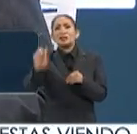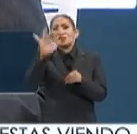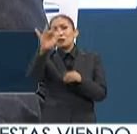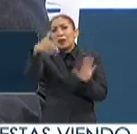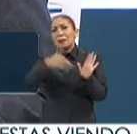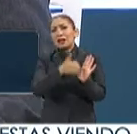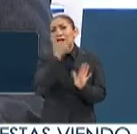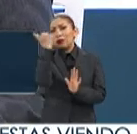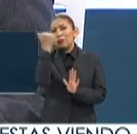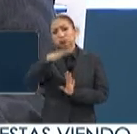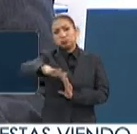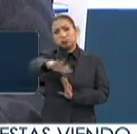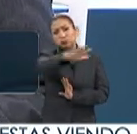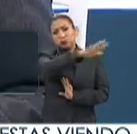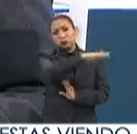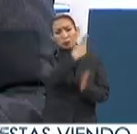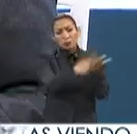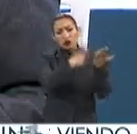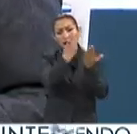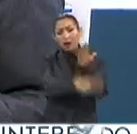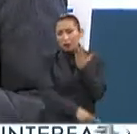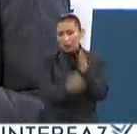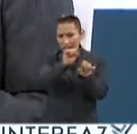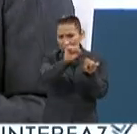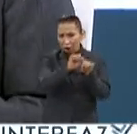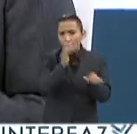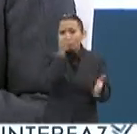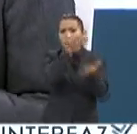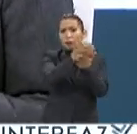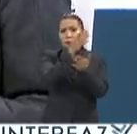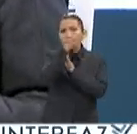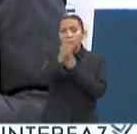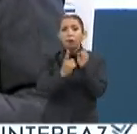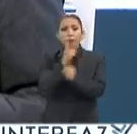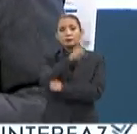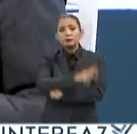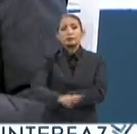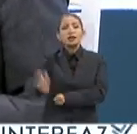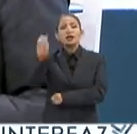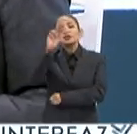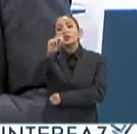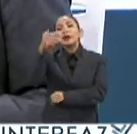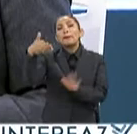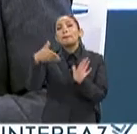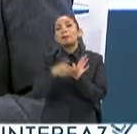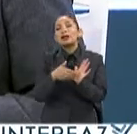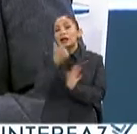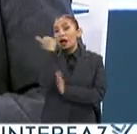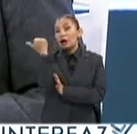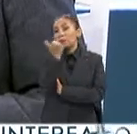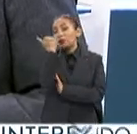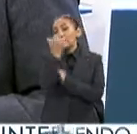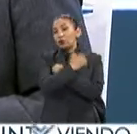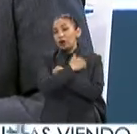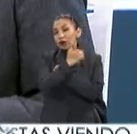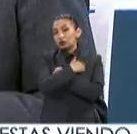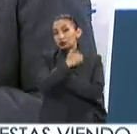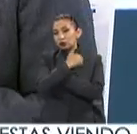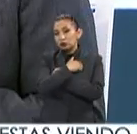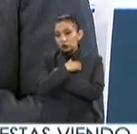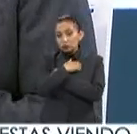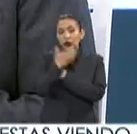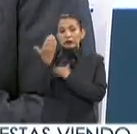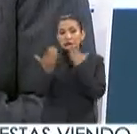mil estudiantes en programas formales y atiende cada año a 380 mil estudiantes en educación continua.